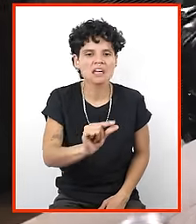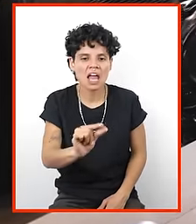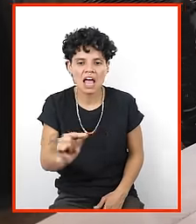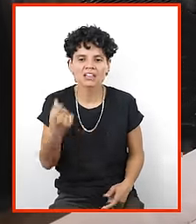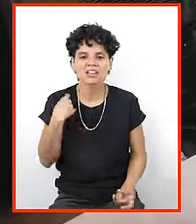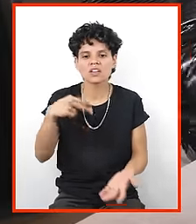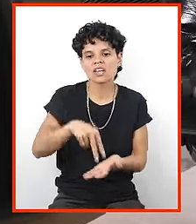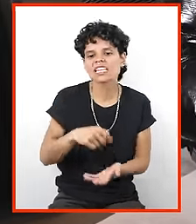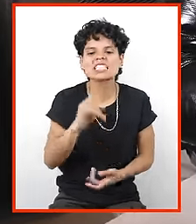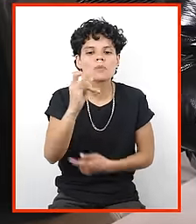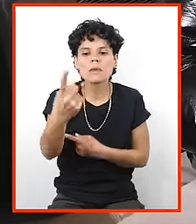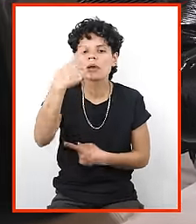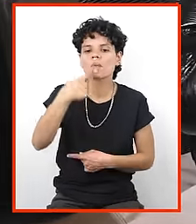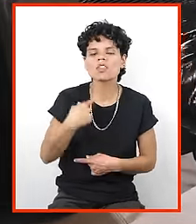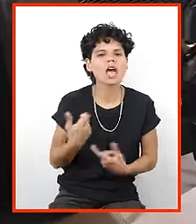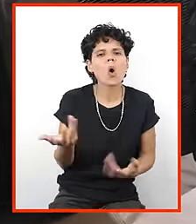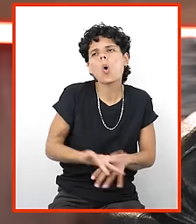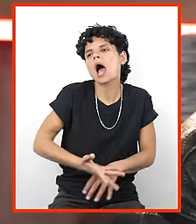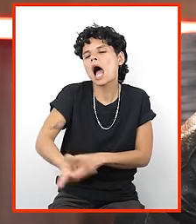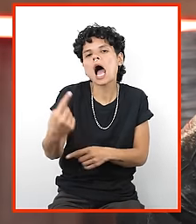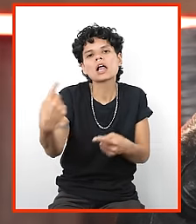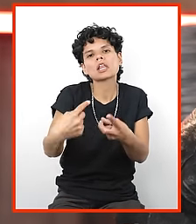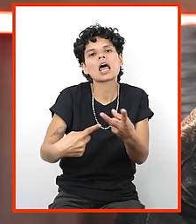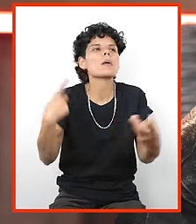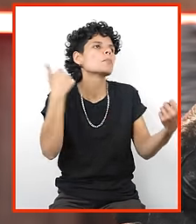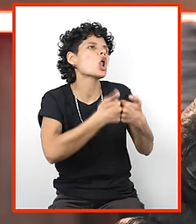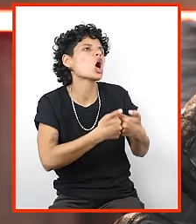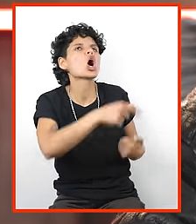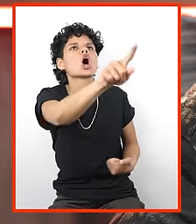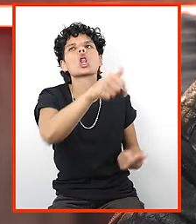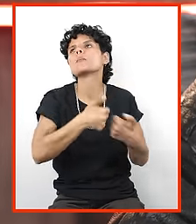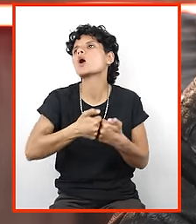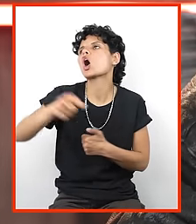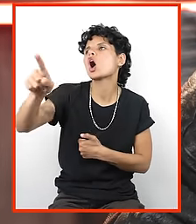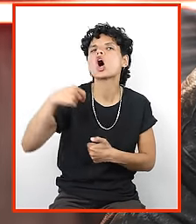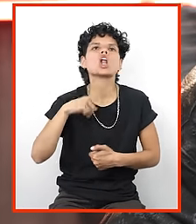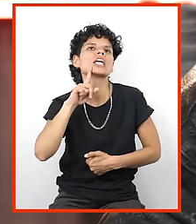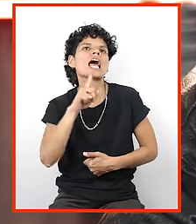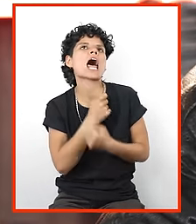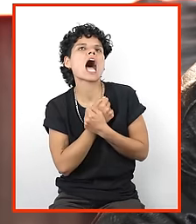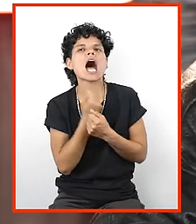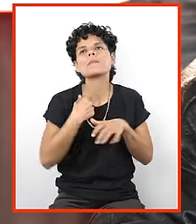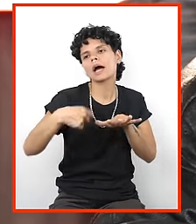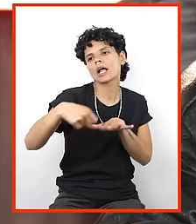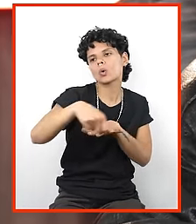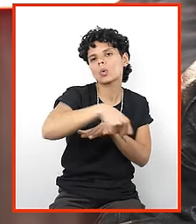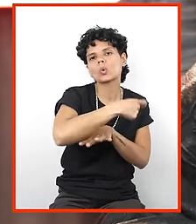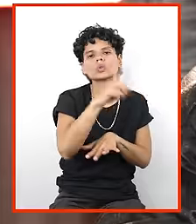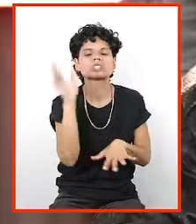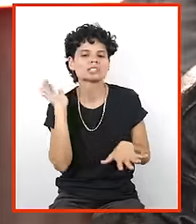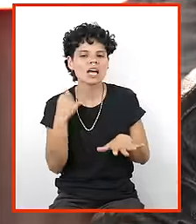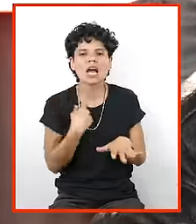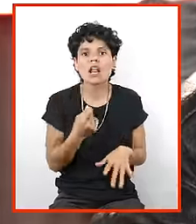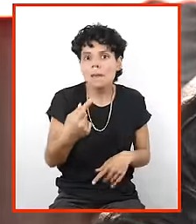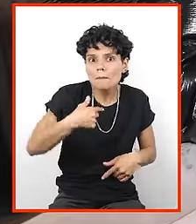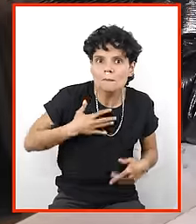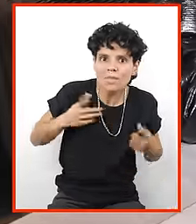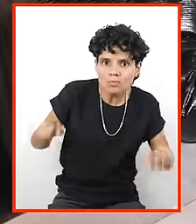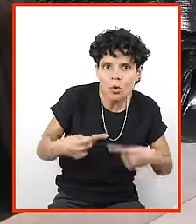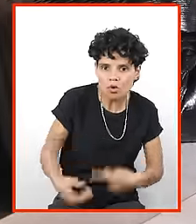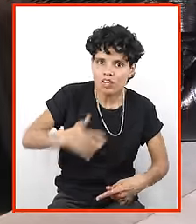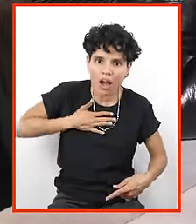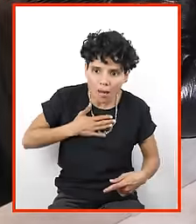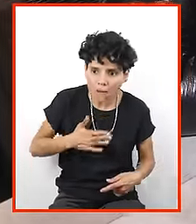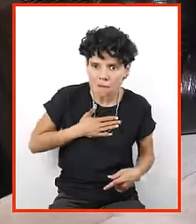hablar. Oye, siempre me preguntaban cualquier weá de mi pololo o de si que tenía las uñas rojas o azules. Nunca me hablaban de